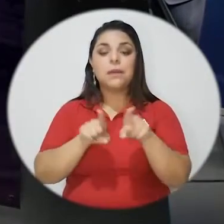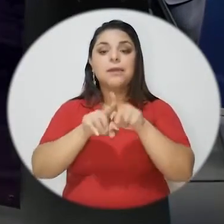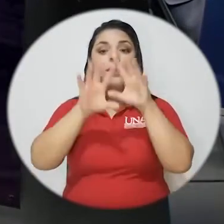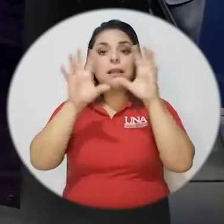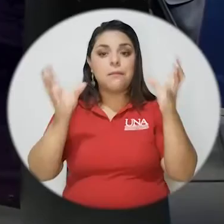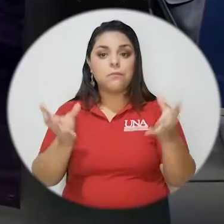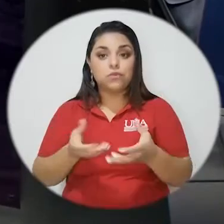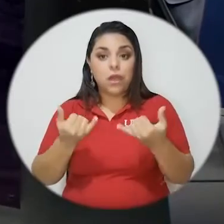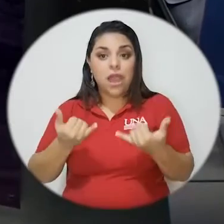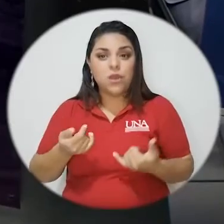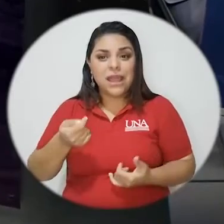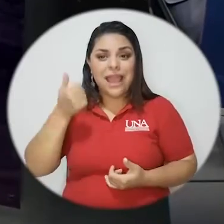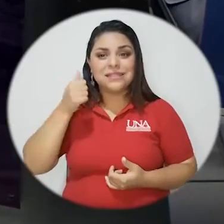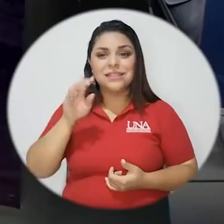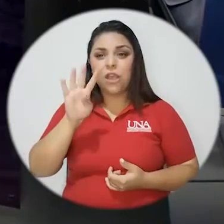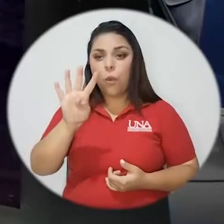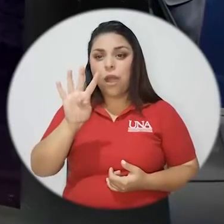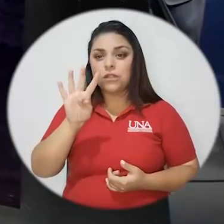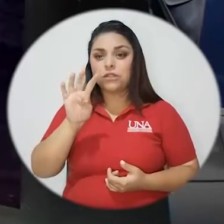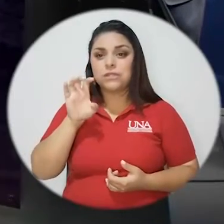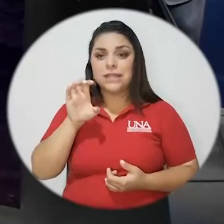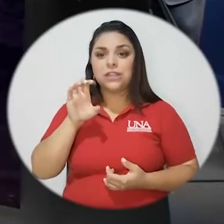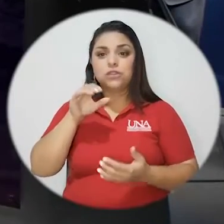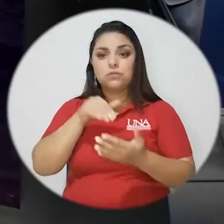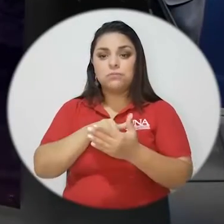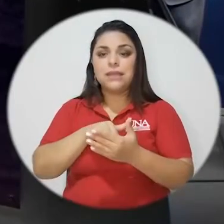este momento tenemos casi 400.000